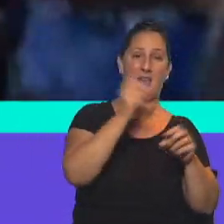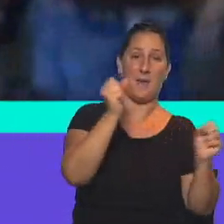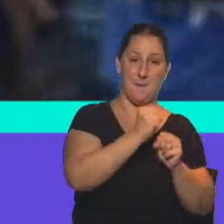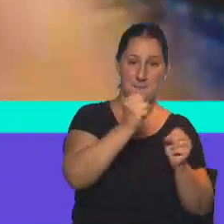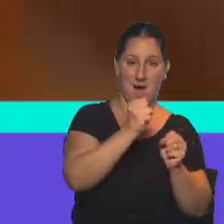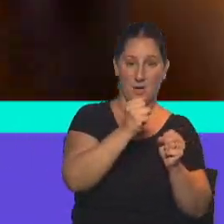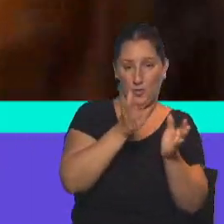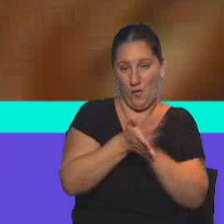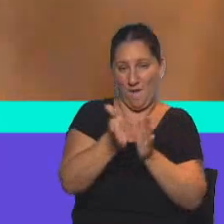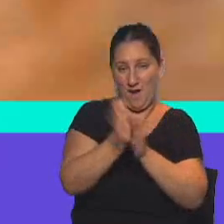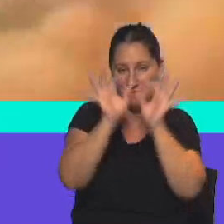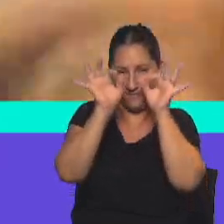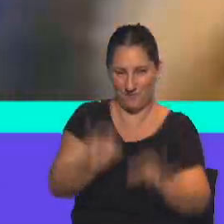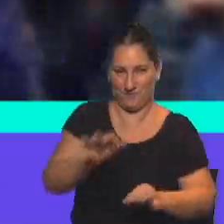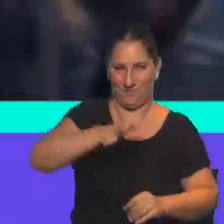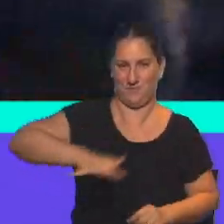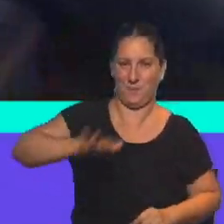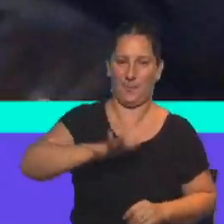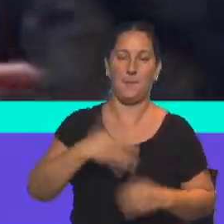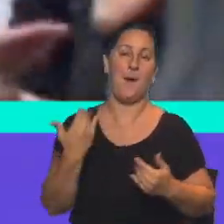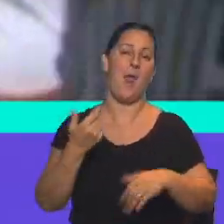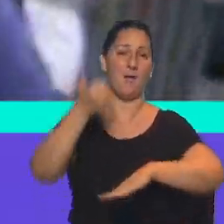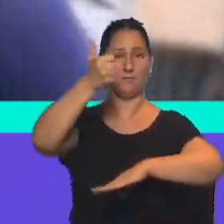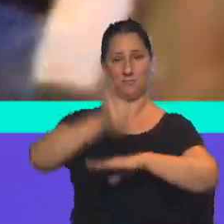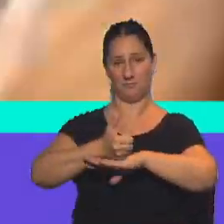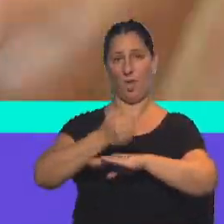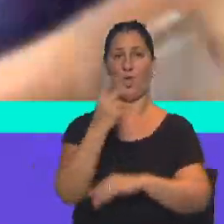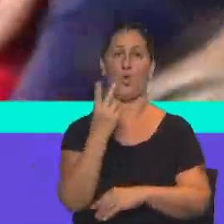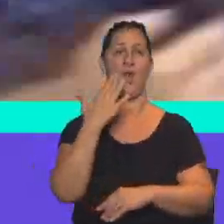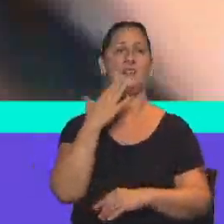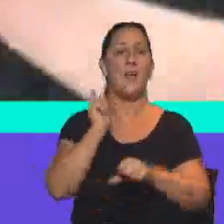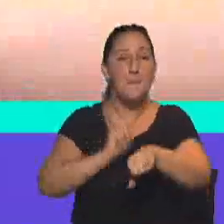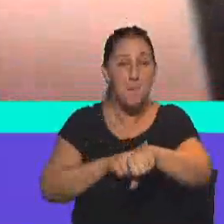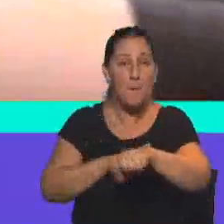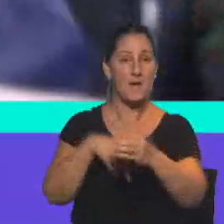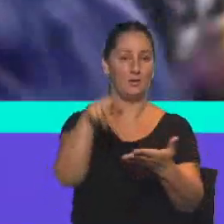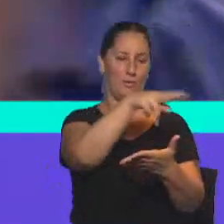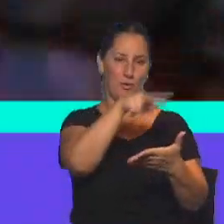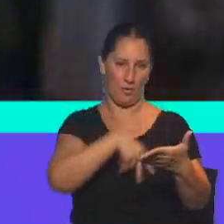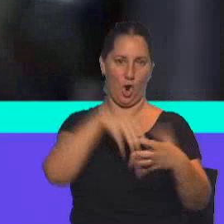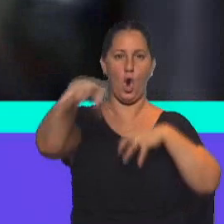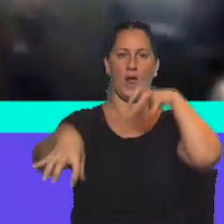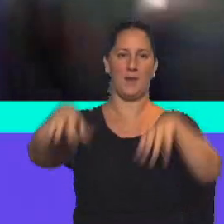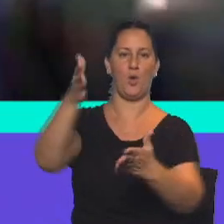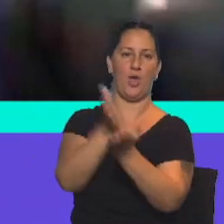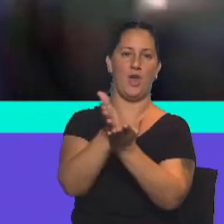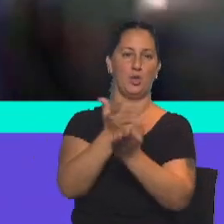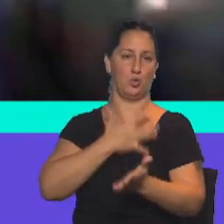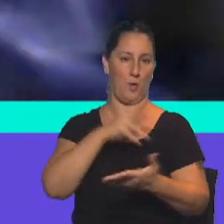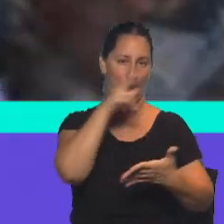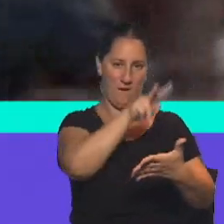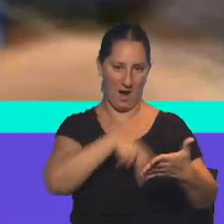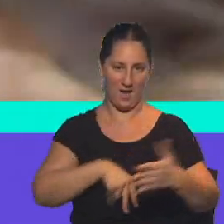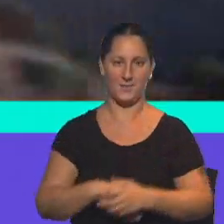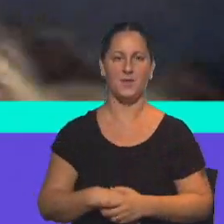llegar precisamente a la plaza para estar presentes a las 2 de la tarde cuando se lea el documento de los organismos de derechos humanos. También, Verónica,